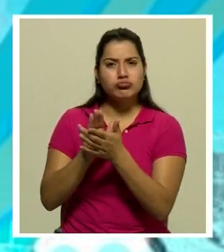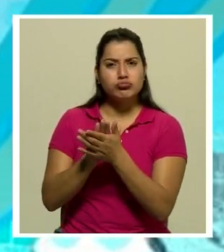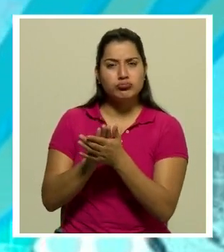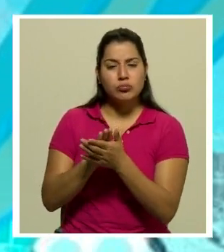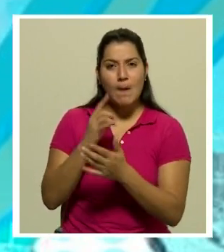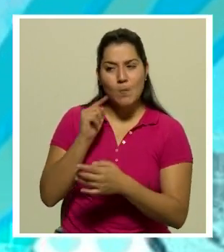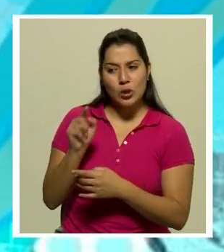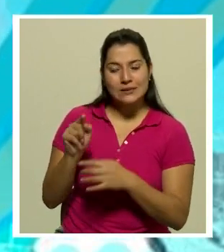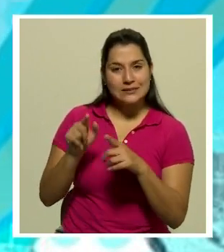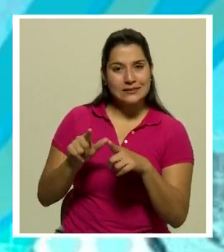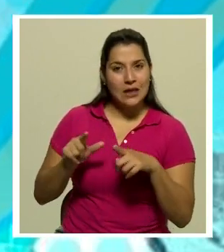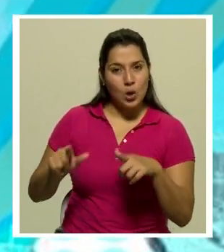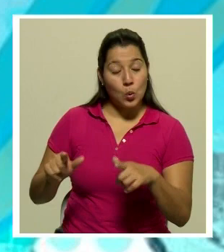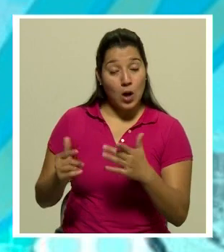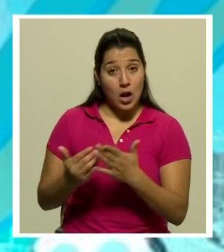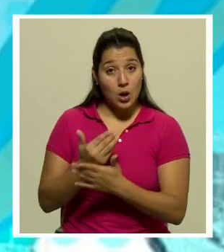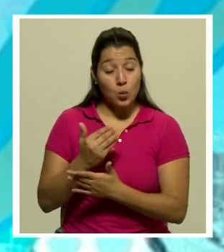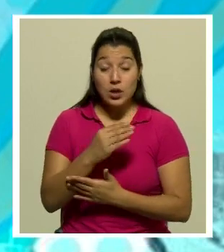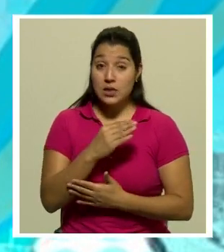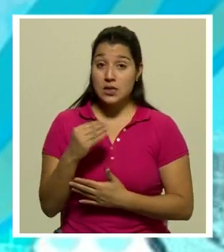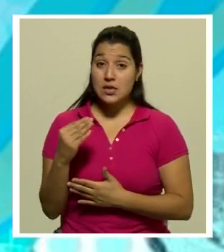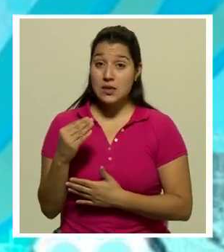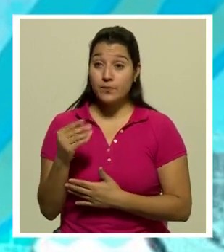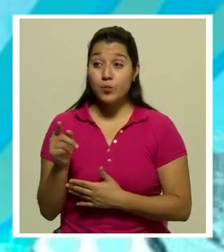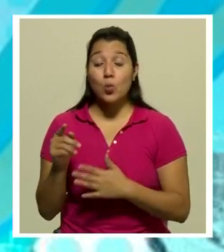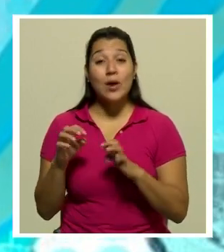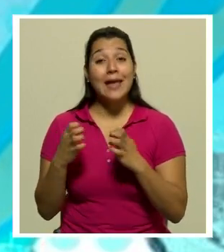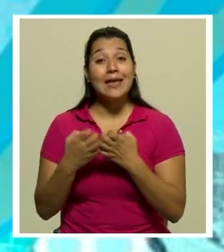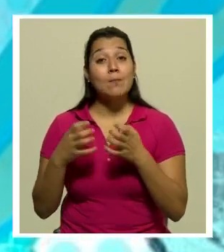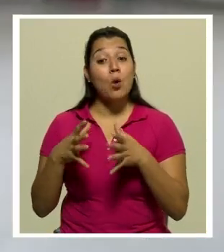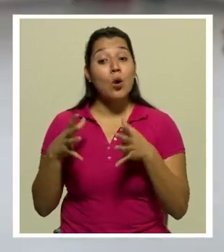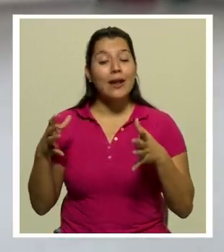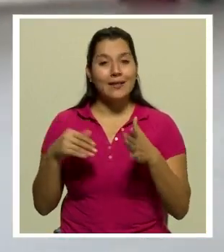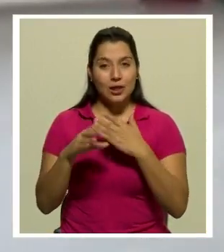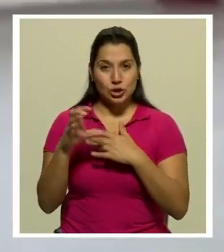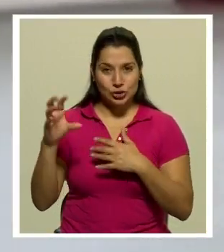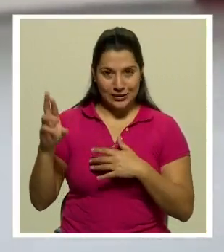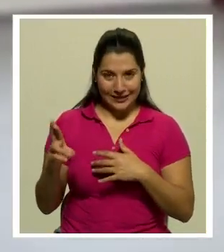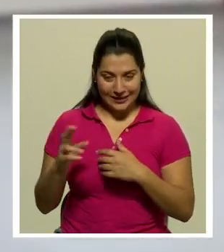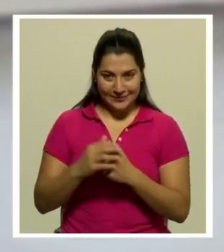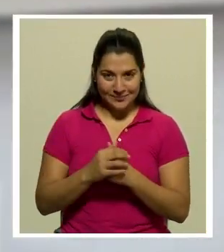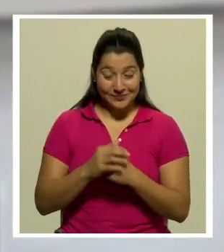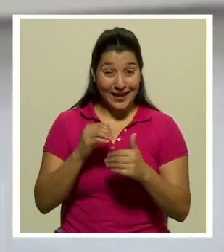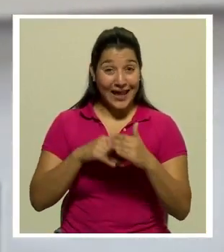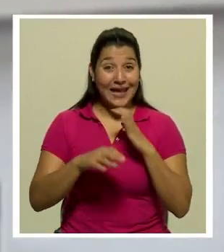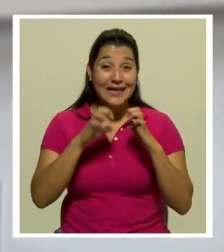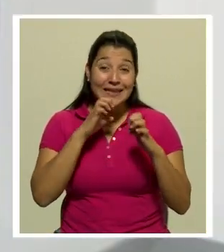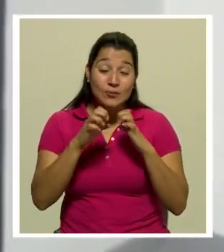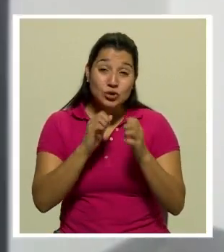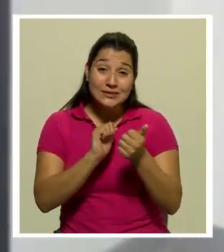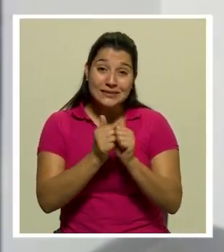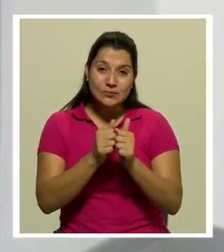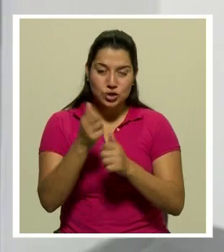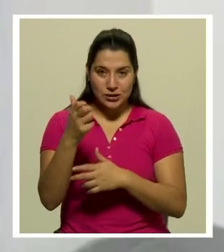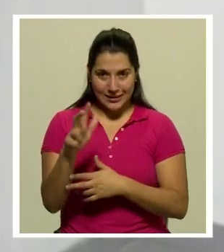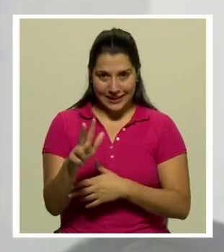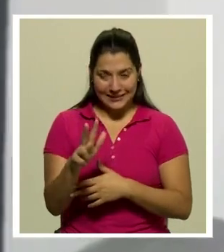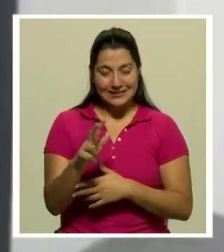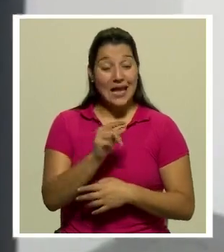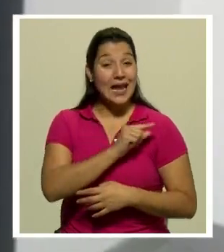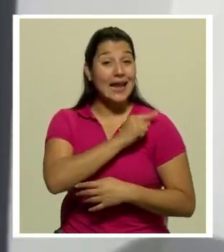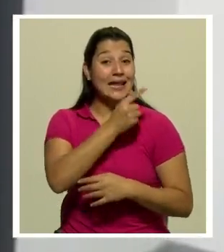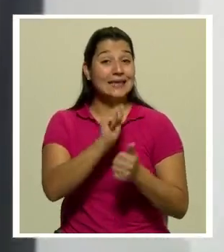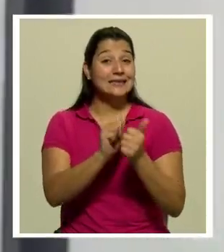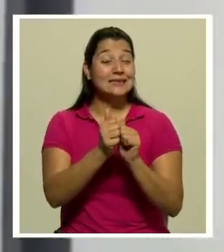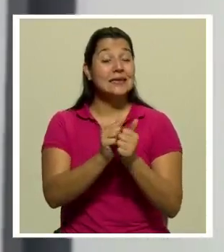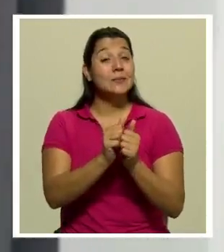y bueno, es un equipo muy grande aquí en el país. En entrevista a Deportivas del 13, el gerente